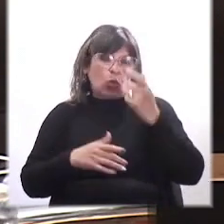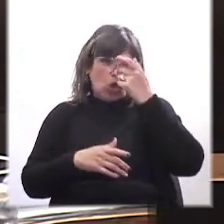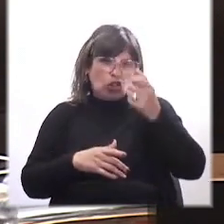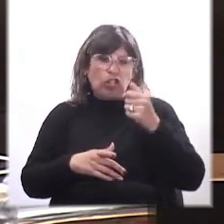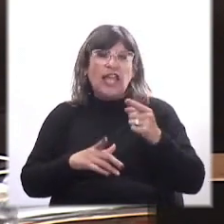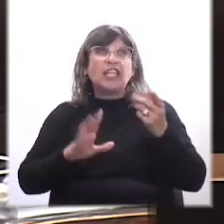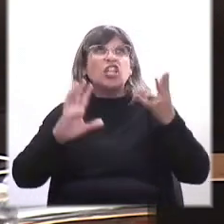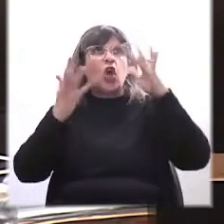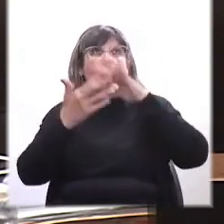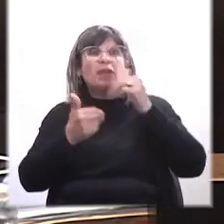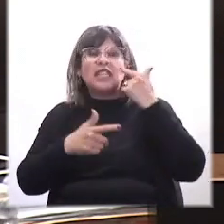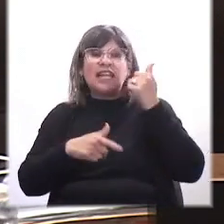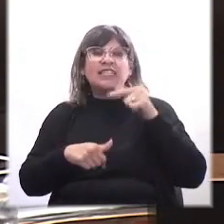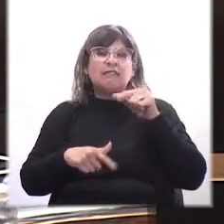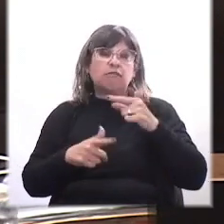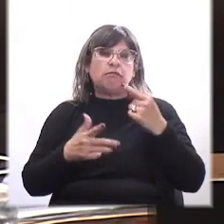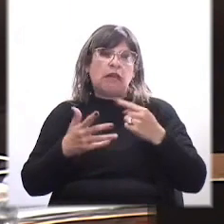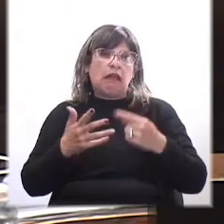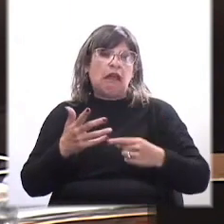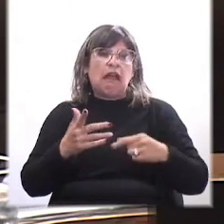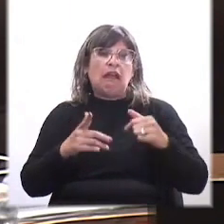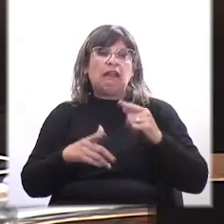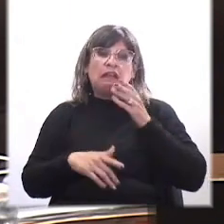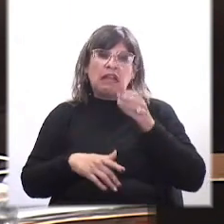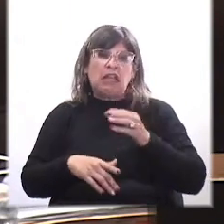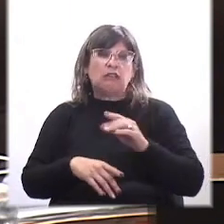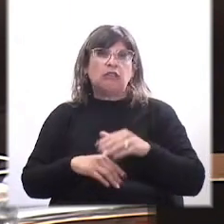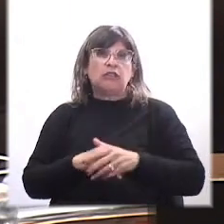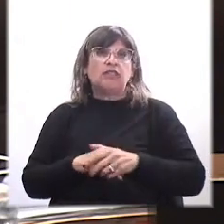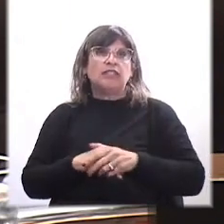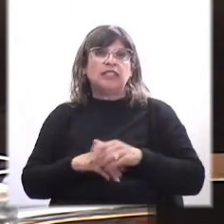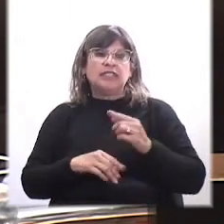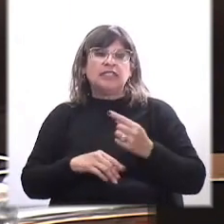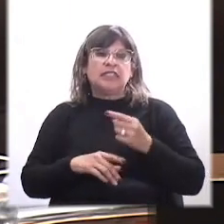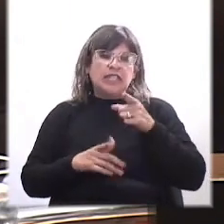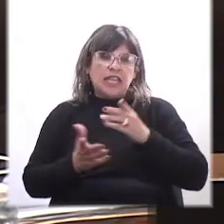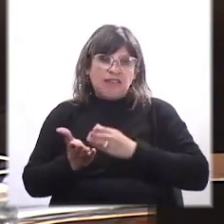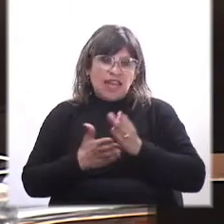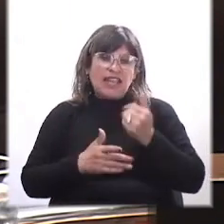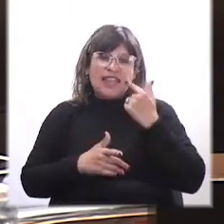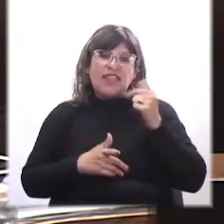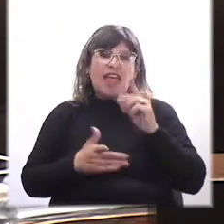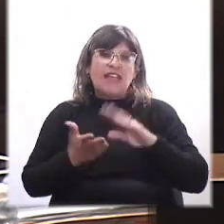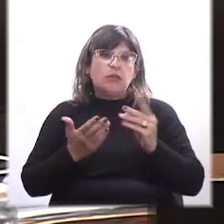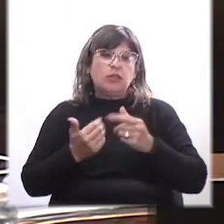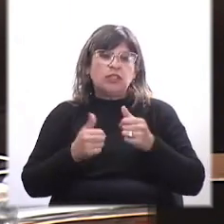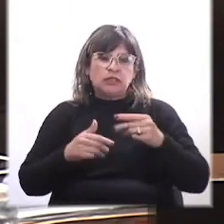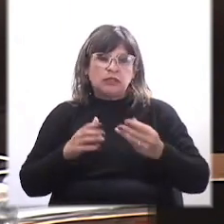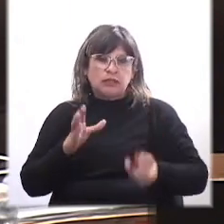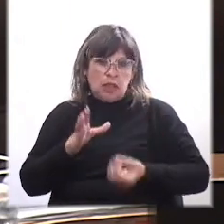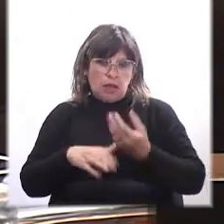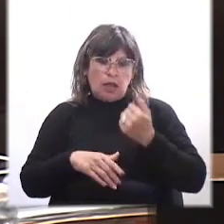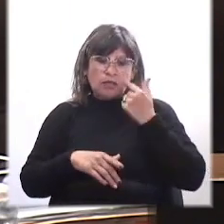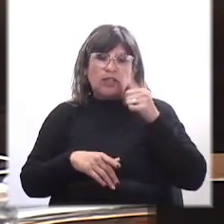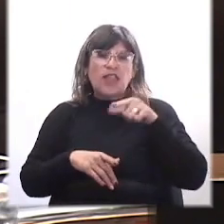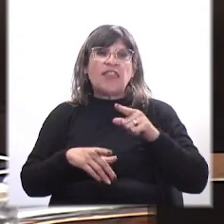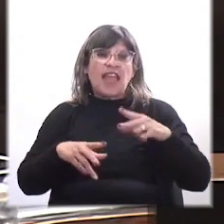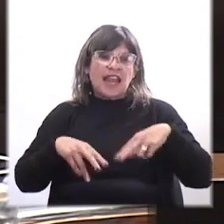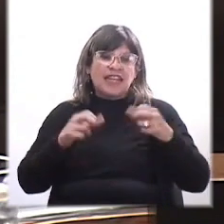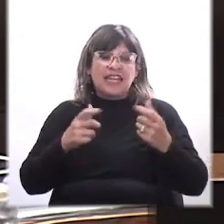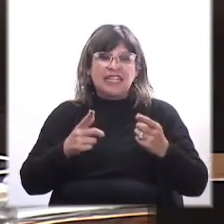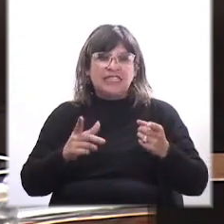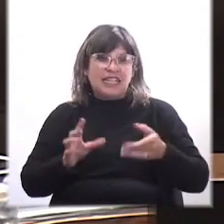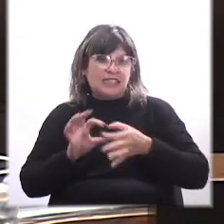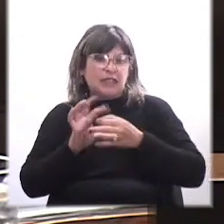ambientales, legales, matriz de riesgo, etc. La viabilidad del proyecto debería surgir del análisis combinado de la evidencia y